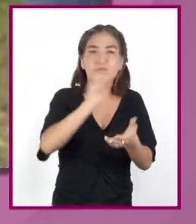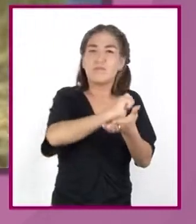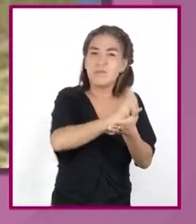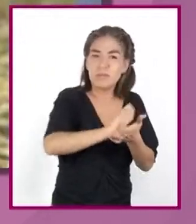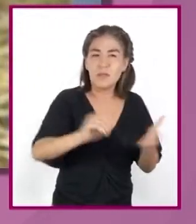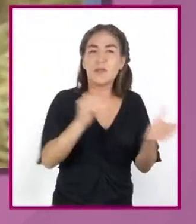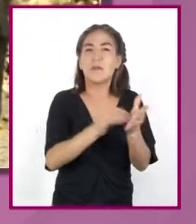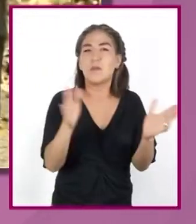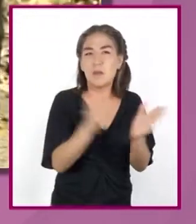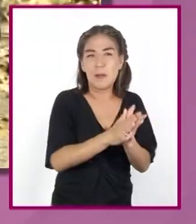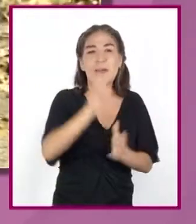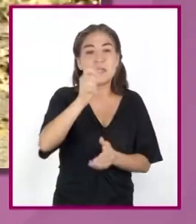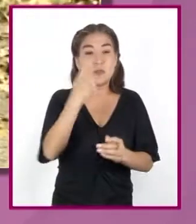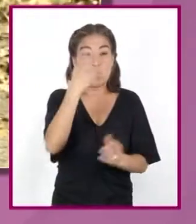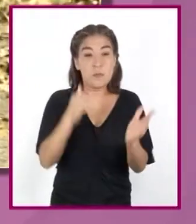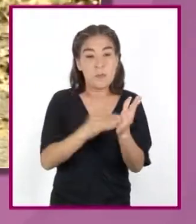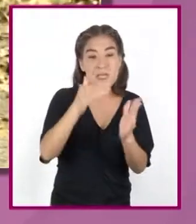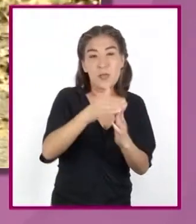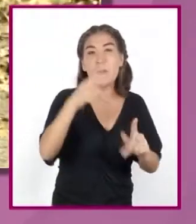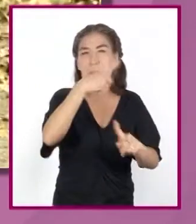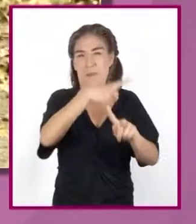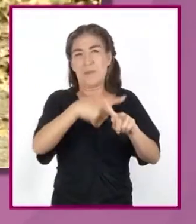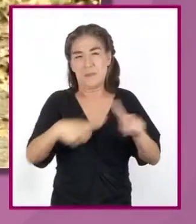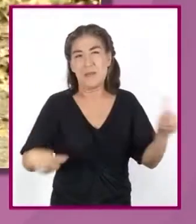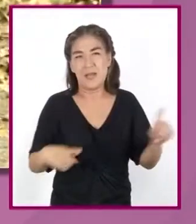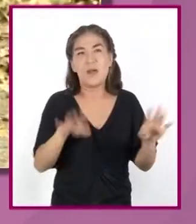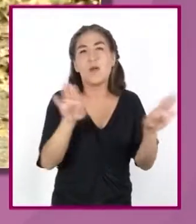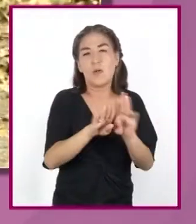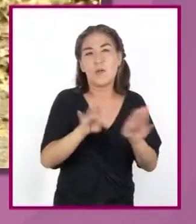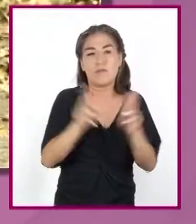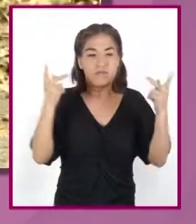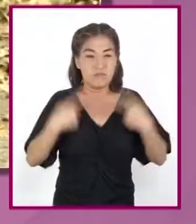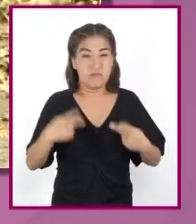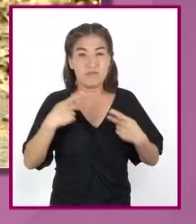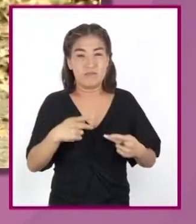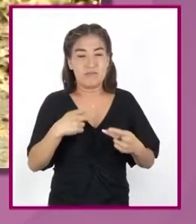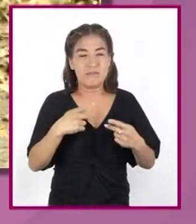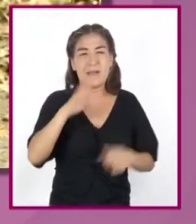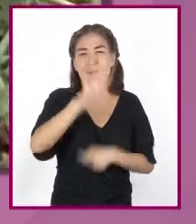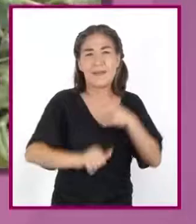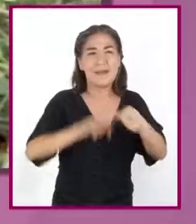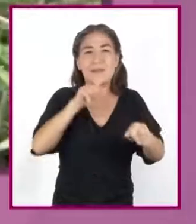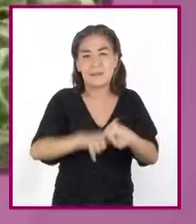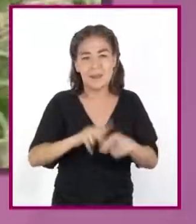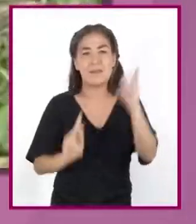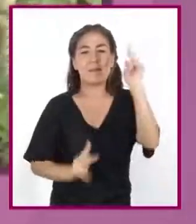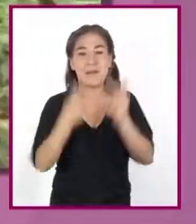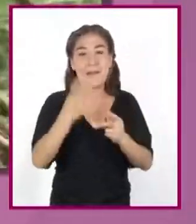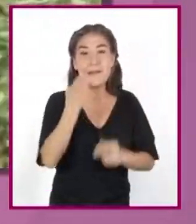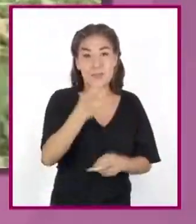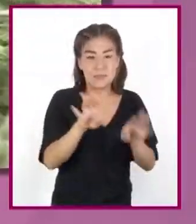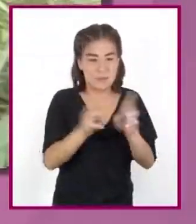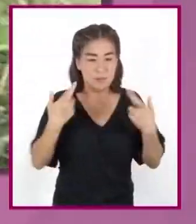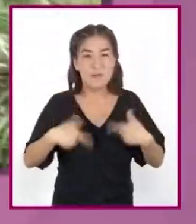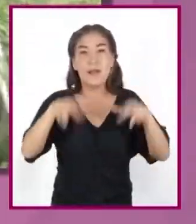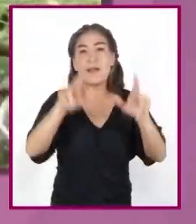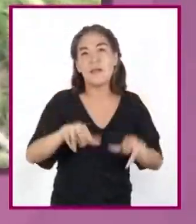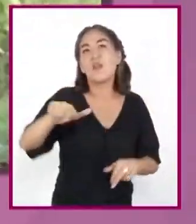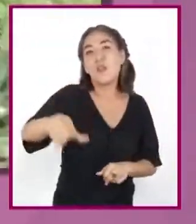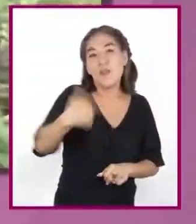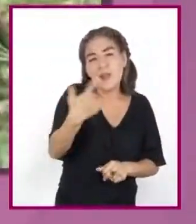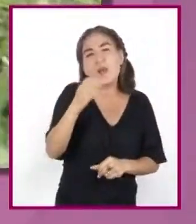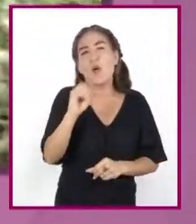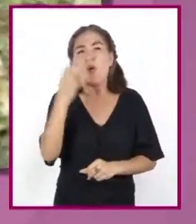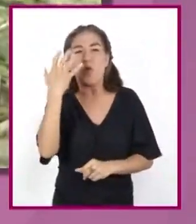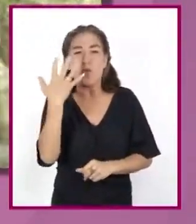así como 1,5 millones de especies en el mundo, y eso no representa más allá del 10-12% de